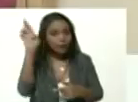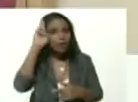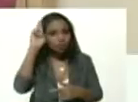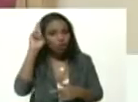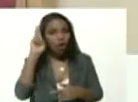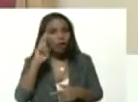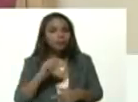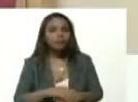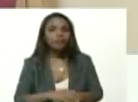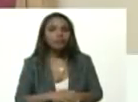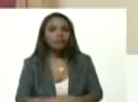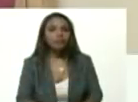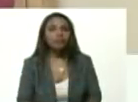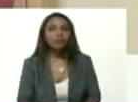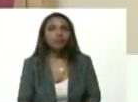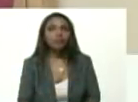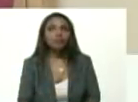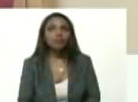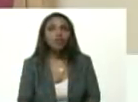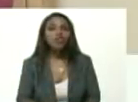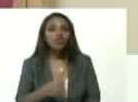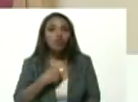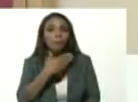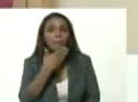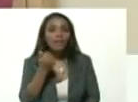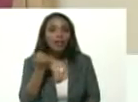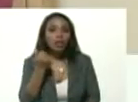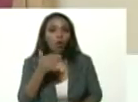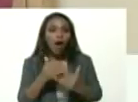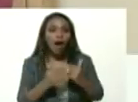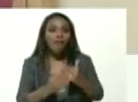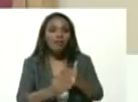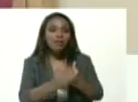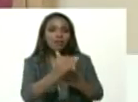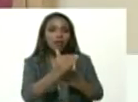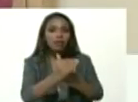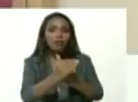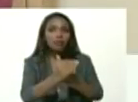proponerlo. Yo he preferido avanzar